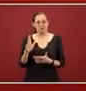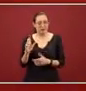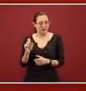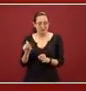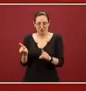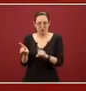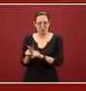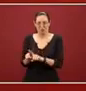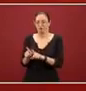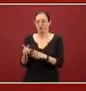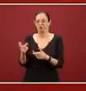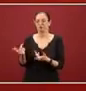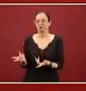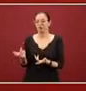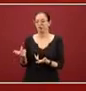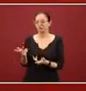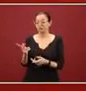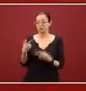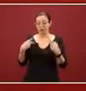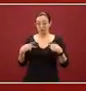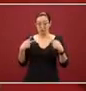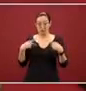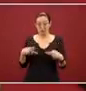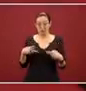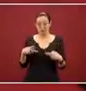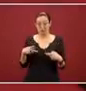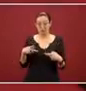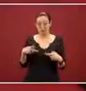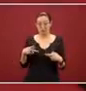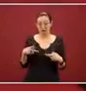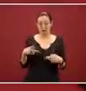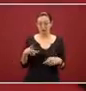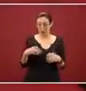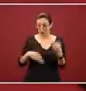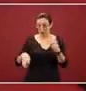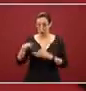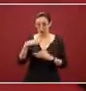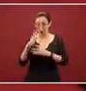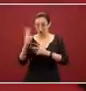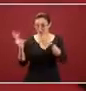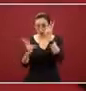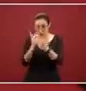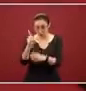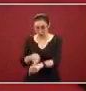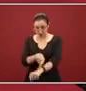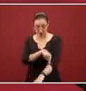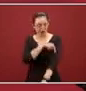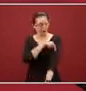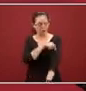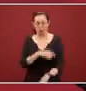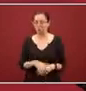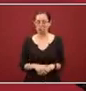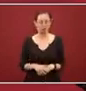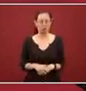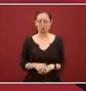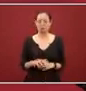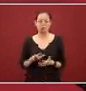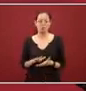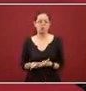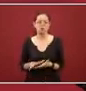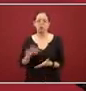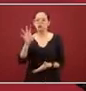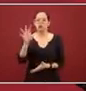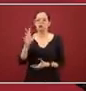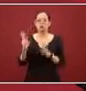en el censo, no todas las personas reciben el cuestionario extenso. La mayoría recibimos, como fue mi caso anoche,